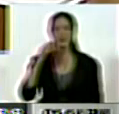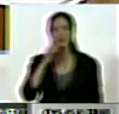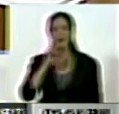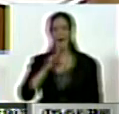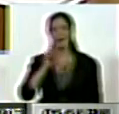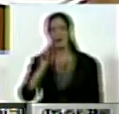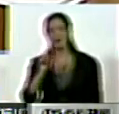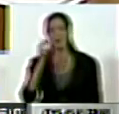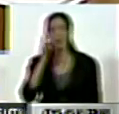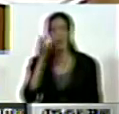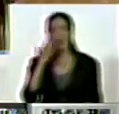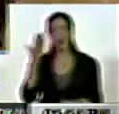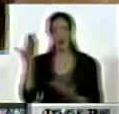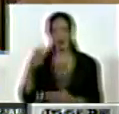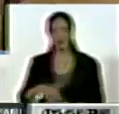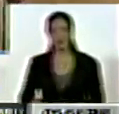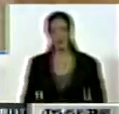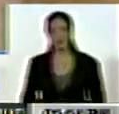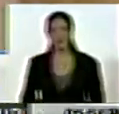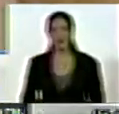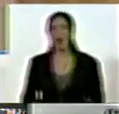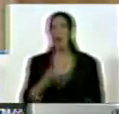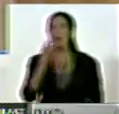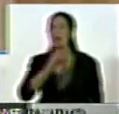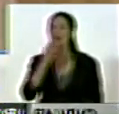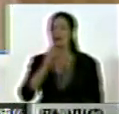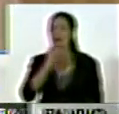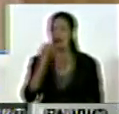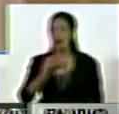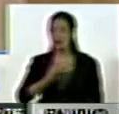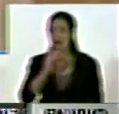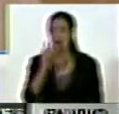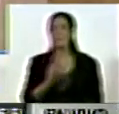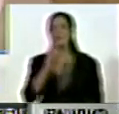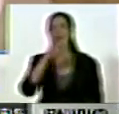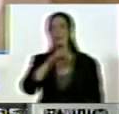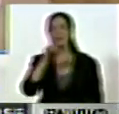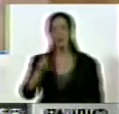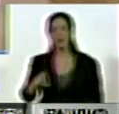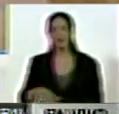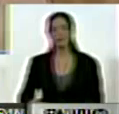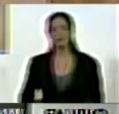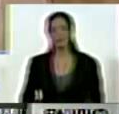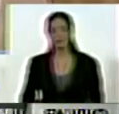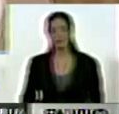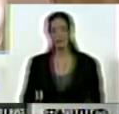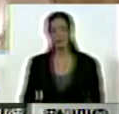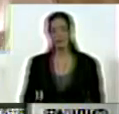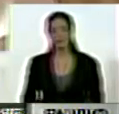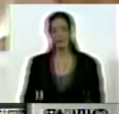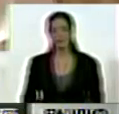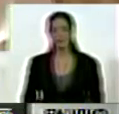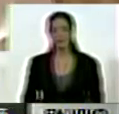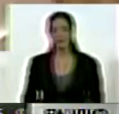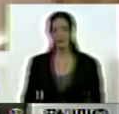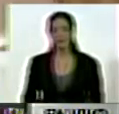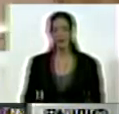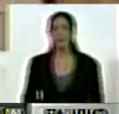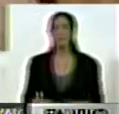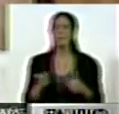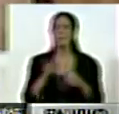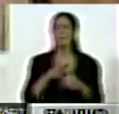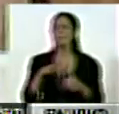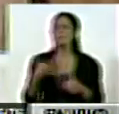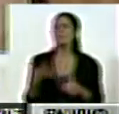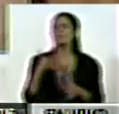Erika Ortega. Buenas tardes, canciller. La primera pregunta que quiero hacerle es, en primera instancia, ¿qué